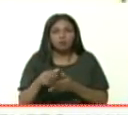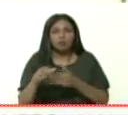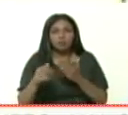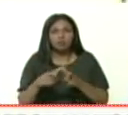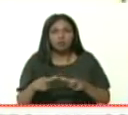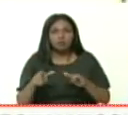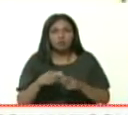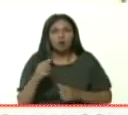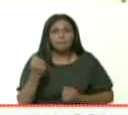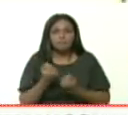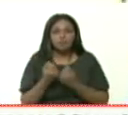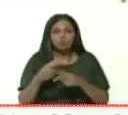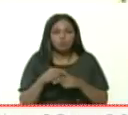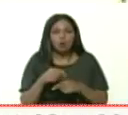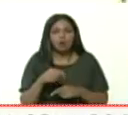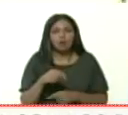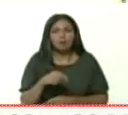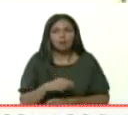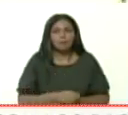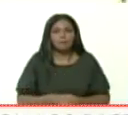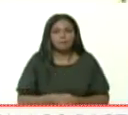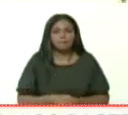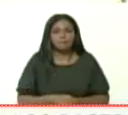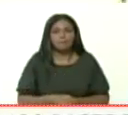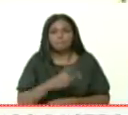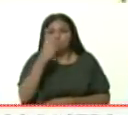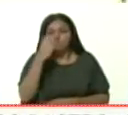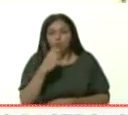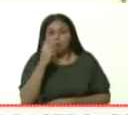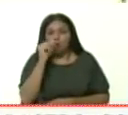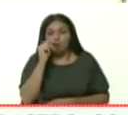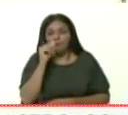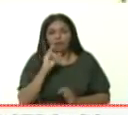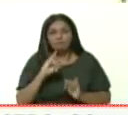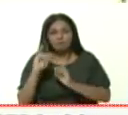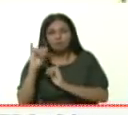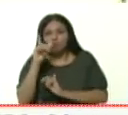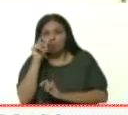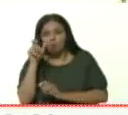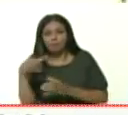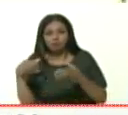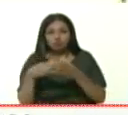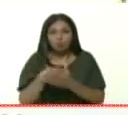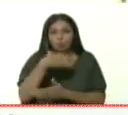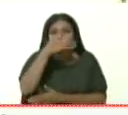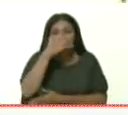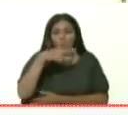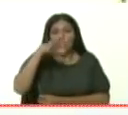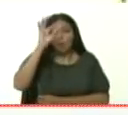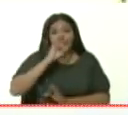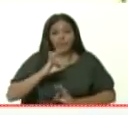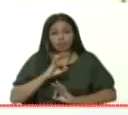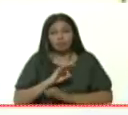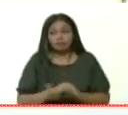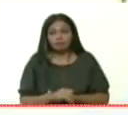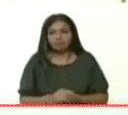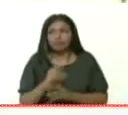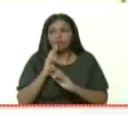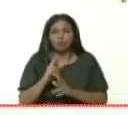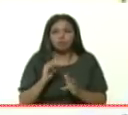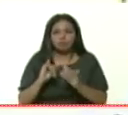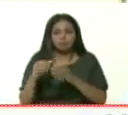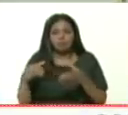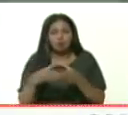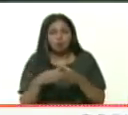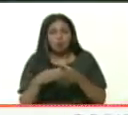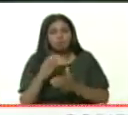tiene como apodo Patrón Pobre, Jonathan Orlando Zambrano García. ¿Cuál fue la reacción de los